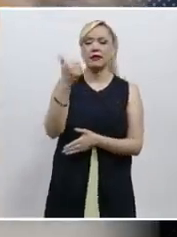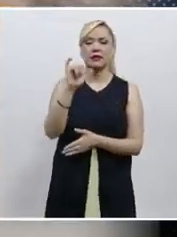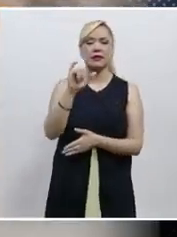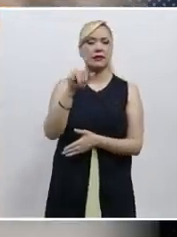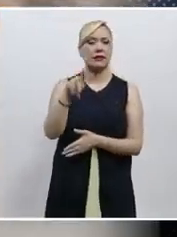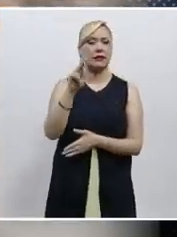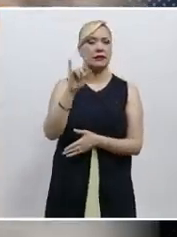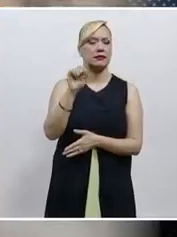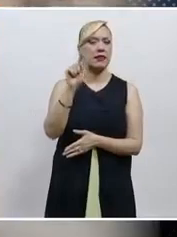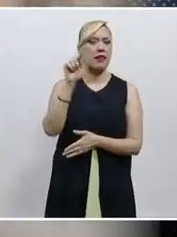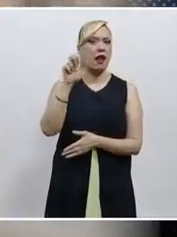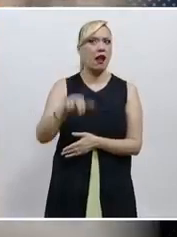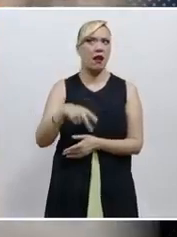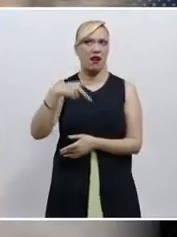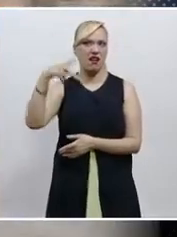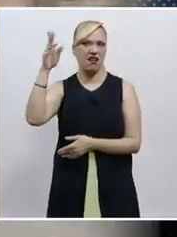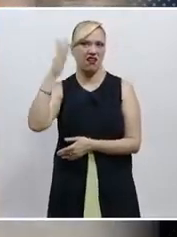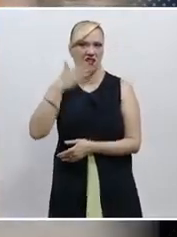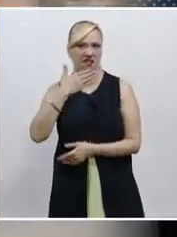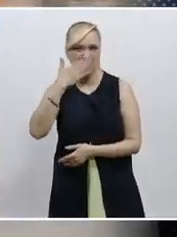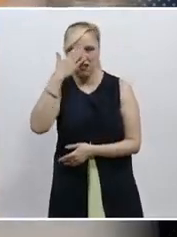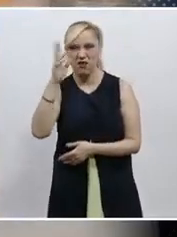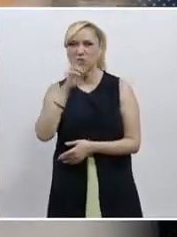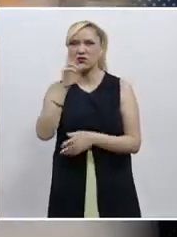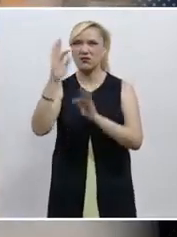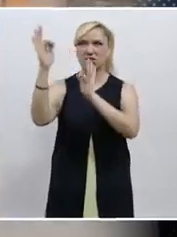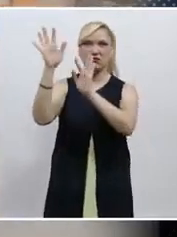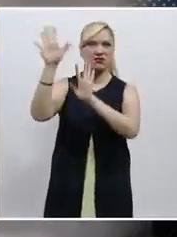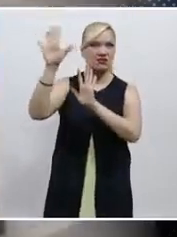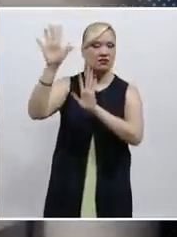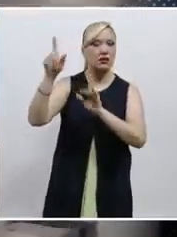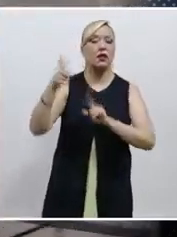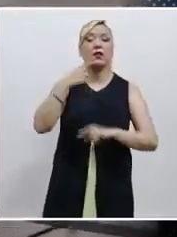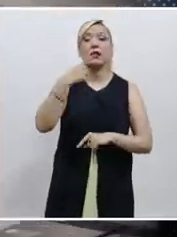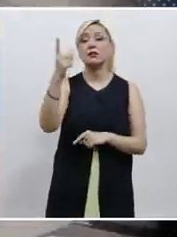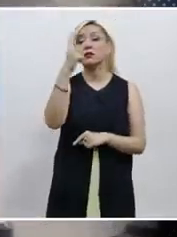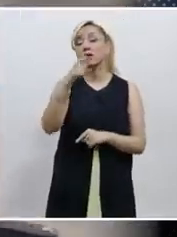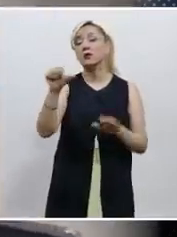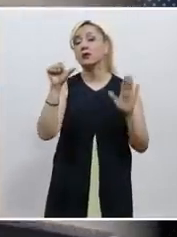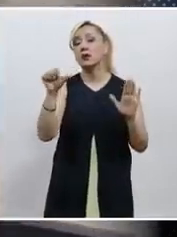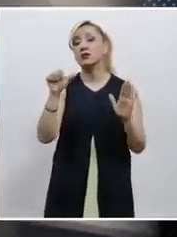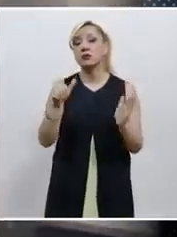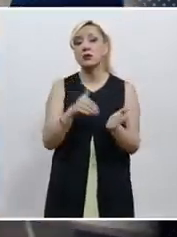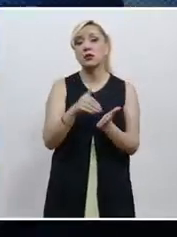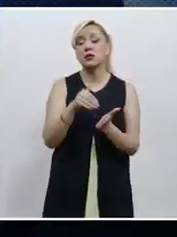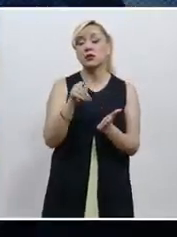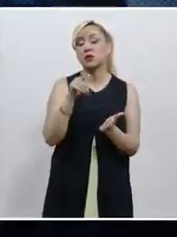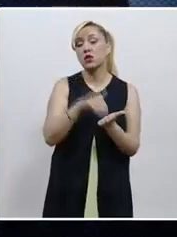había cotizado Naciones Unidas para su venta en 2021, que ascendía a $117 millones.